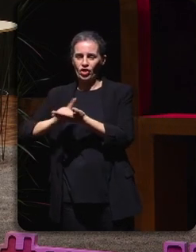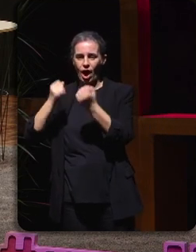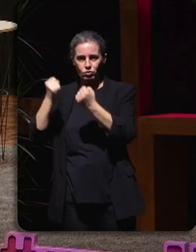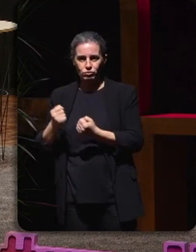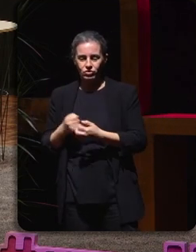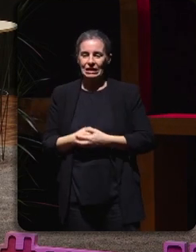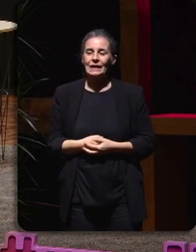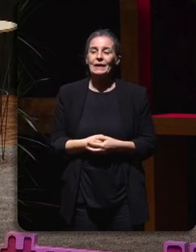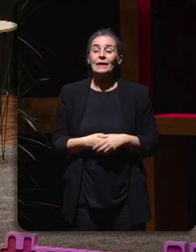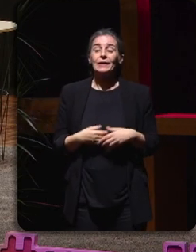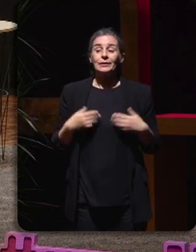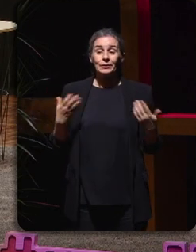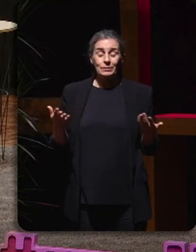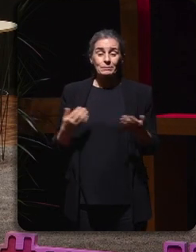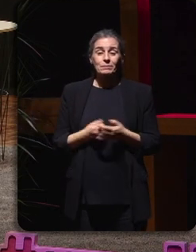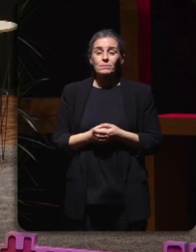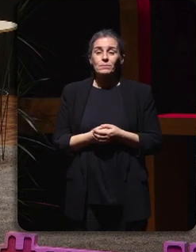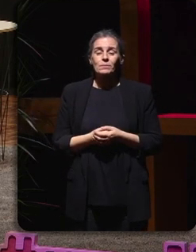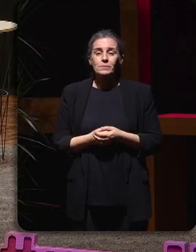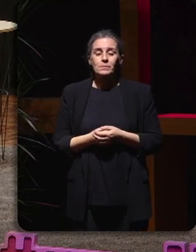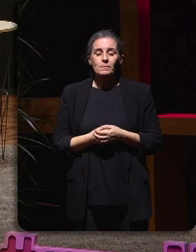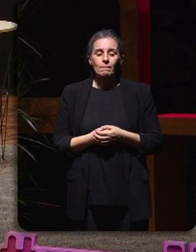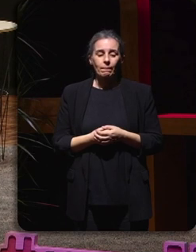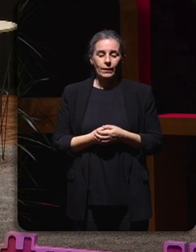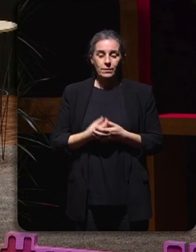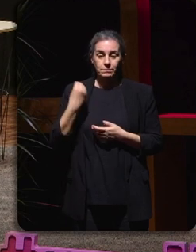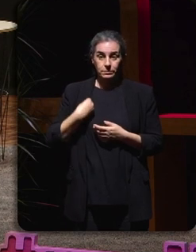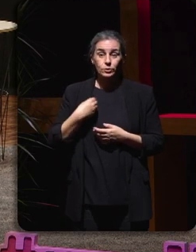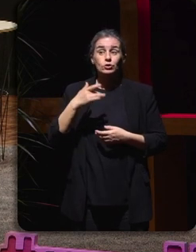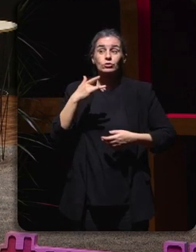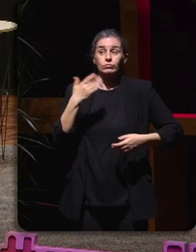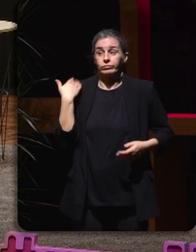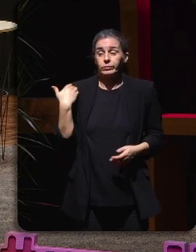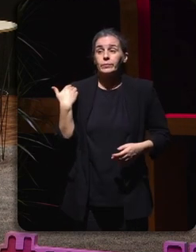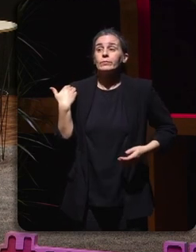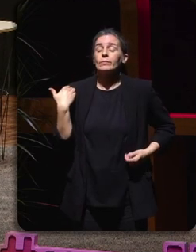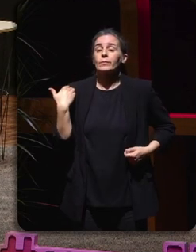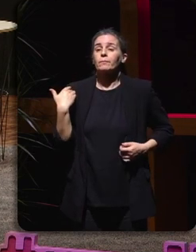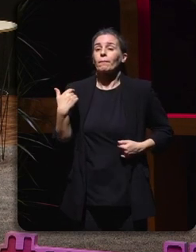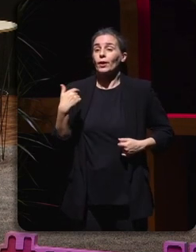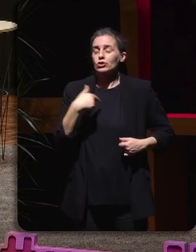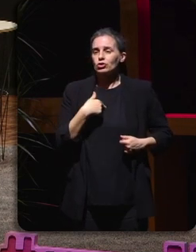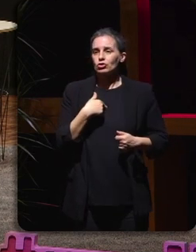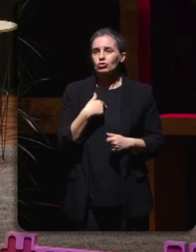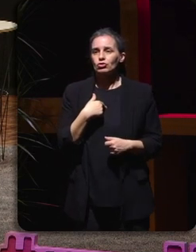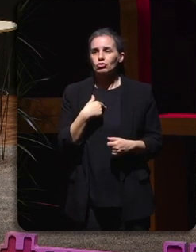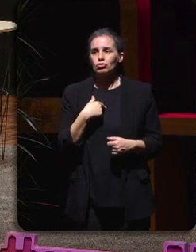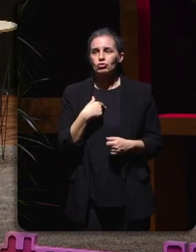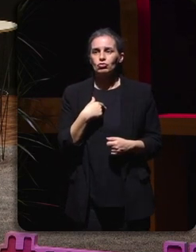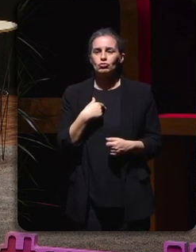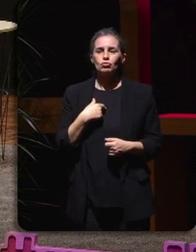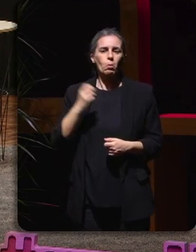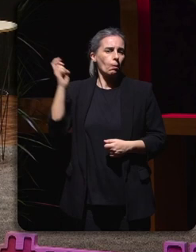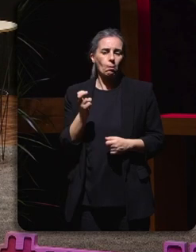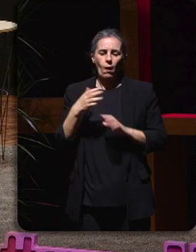Así que cuando cuando yo necesitaba Yo vengo de una familia